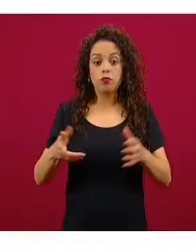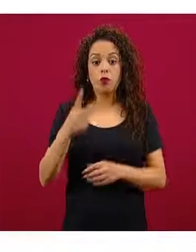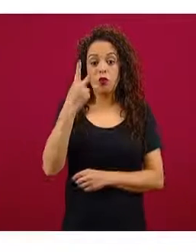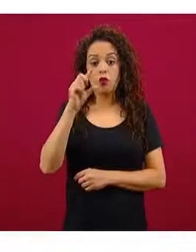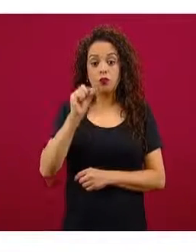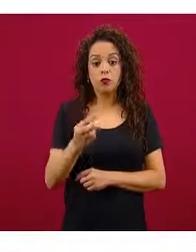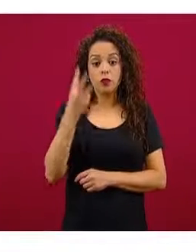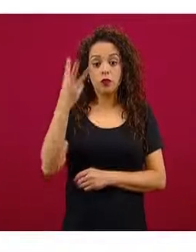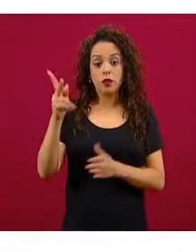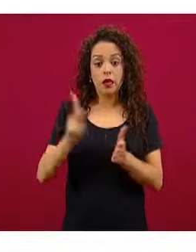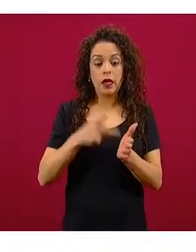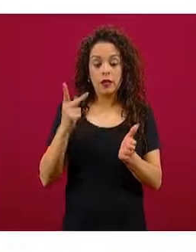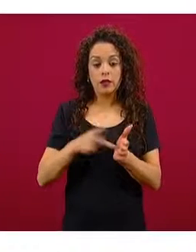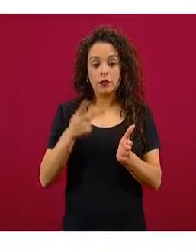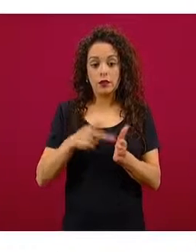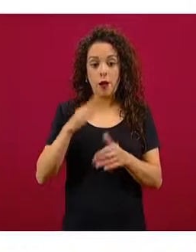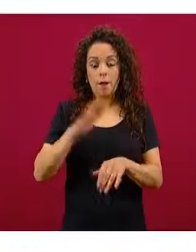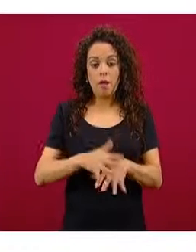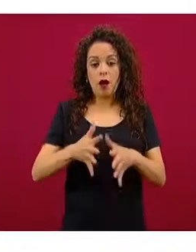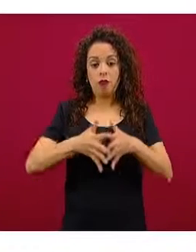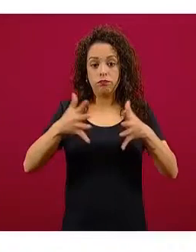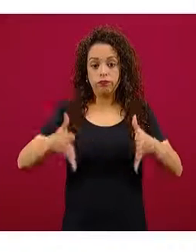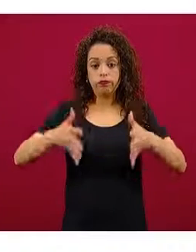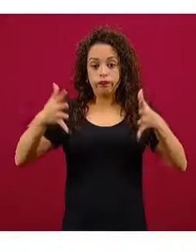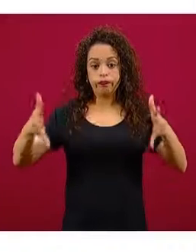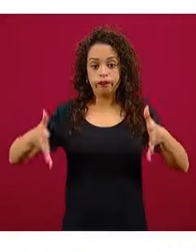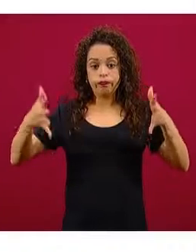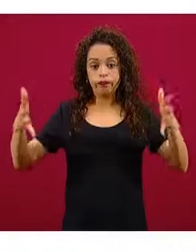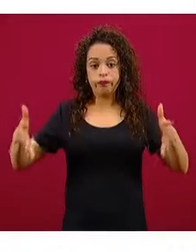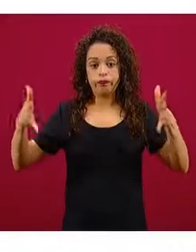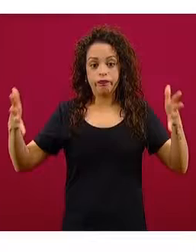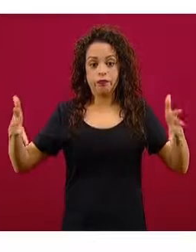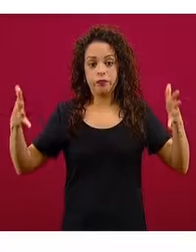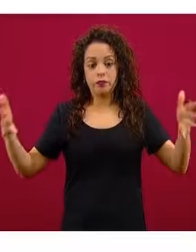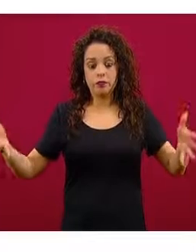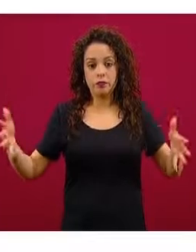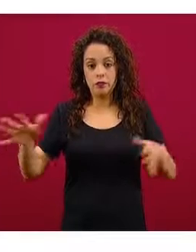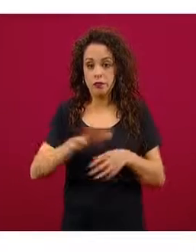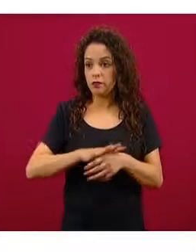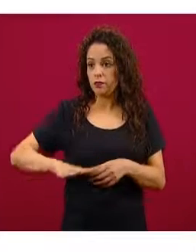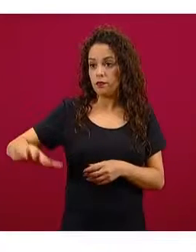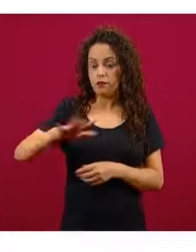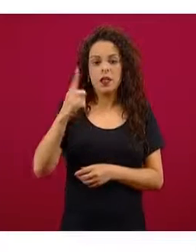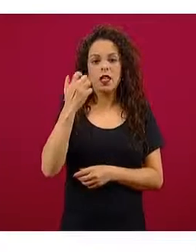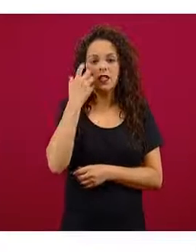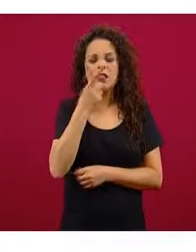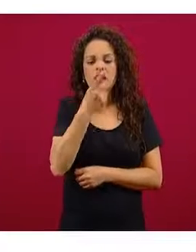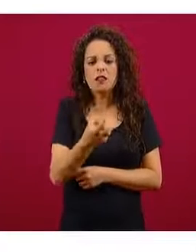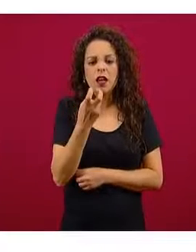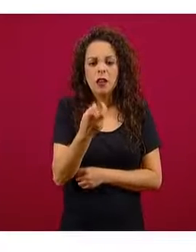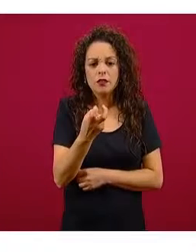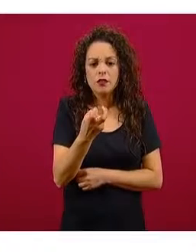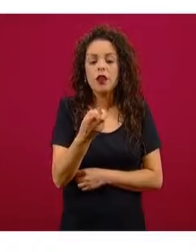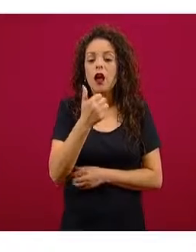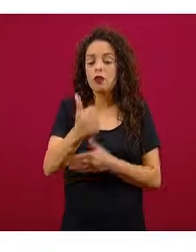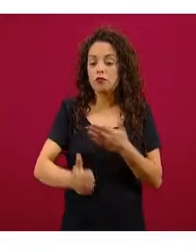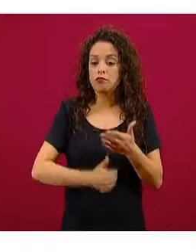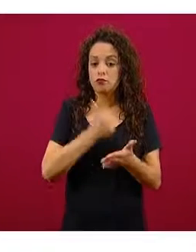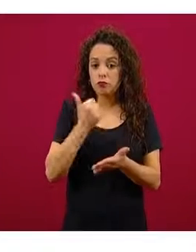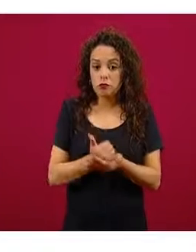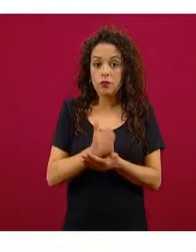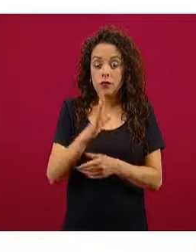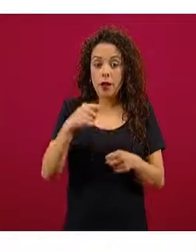en superficie que en población en los últimos 30, 40 años. ¿Esto qué quiere decir? Que las ciudades se han desdoblado,